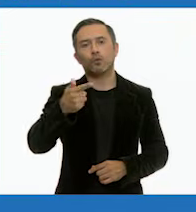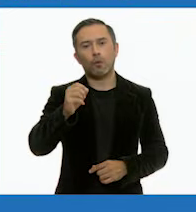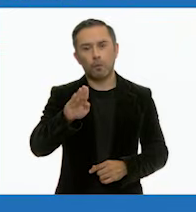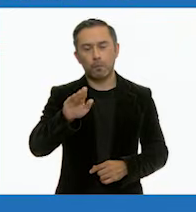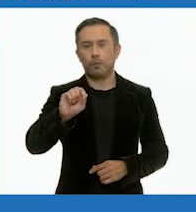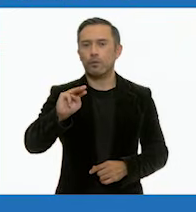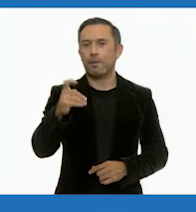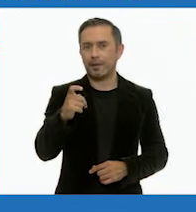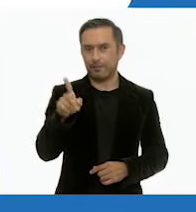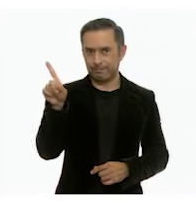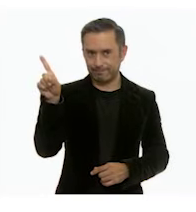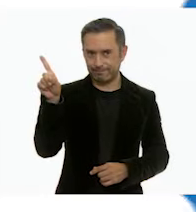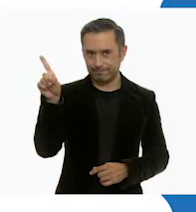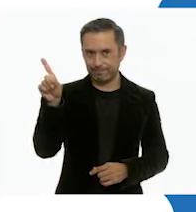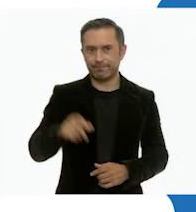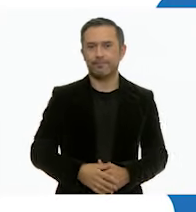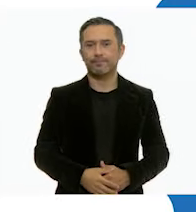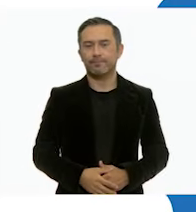conalitej.cep.gob.mx.